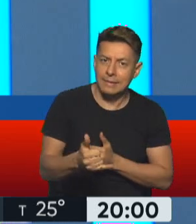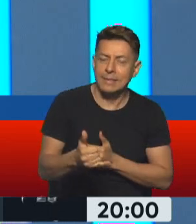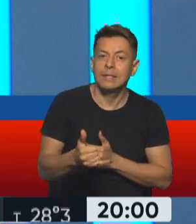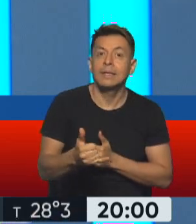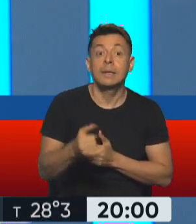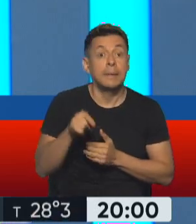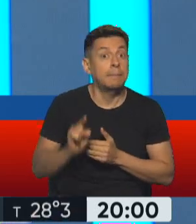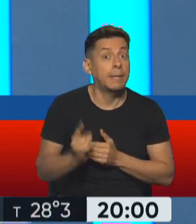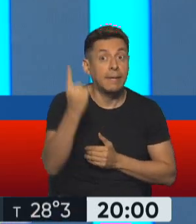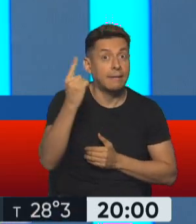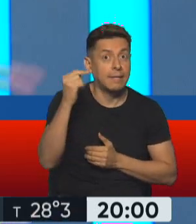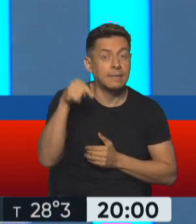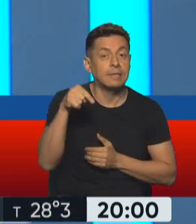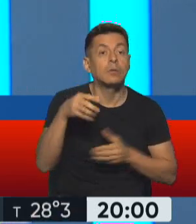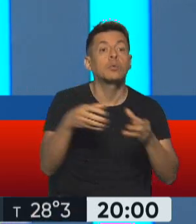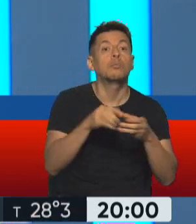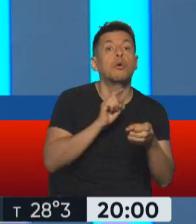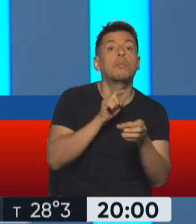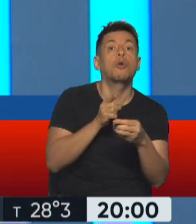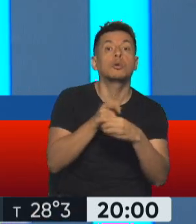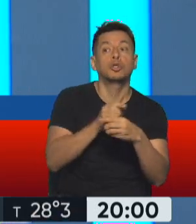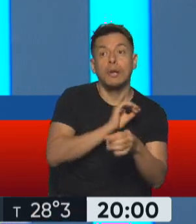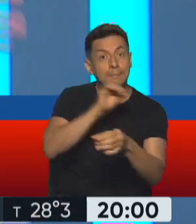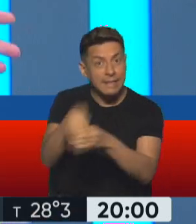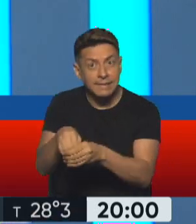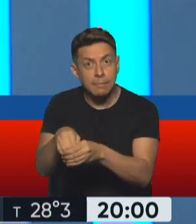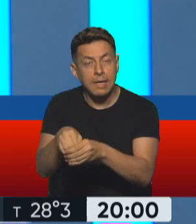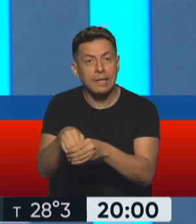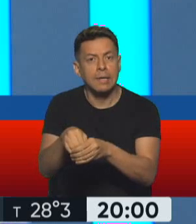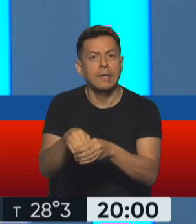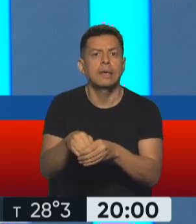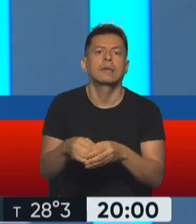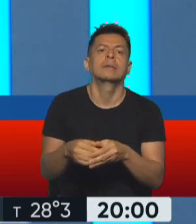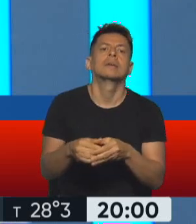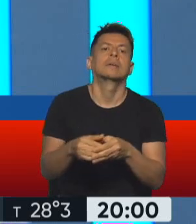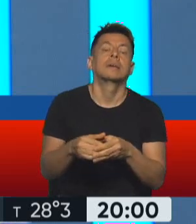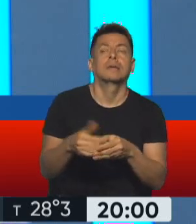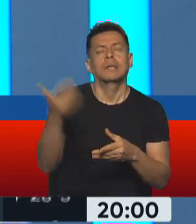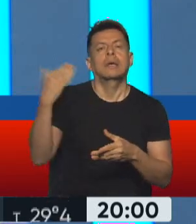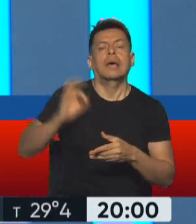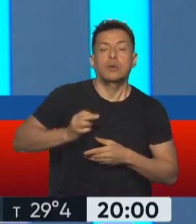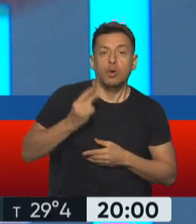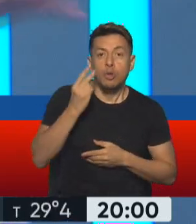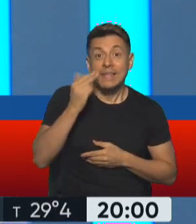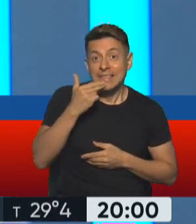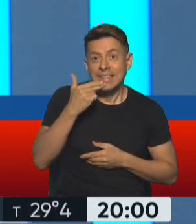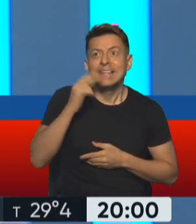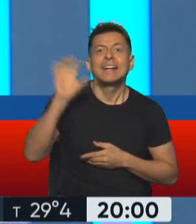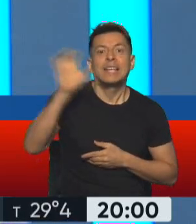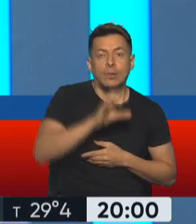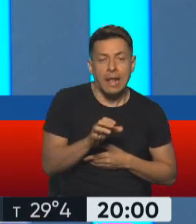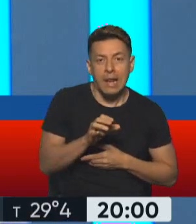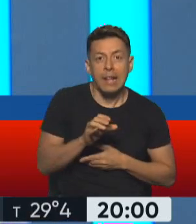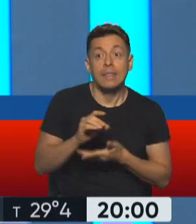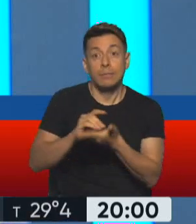que participó la oposición desde aquellas elecciones, claro, participaron, sí, sí, en las regionales del 2017, pero las nacionales, las elecciones